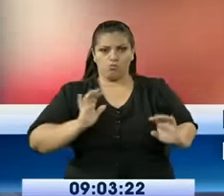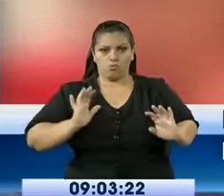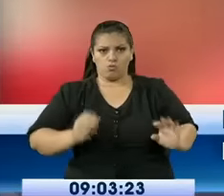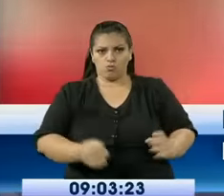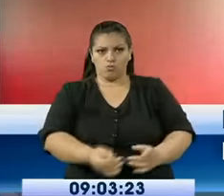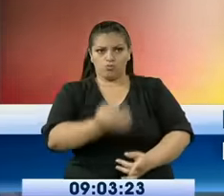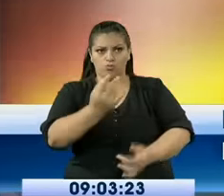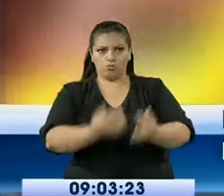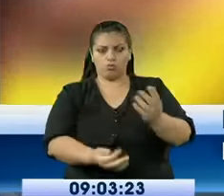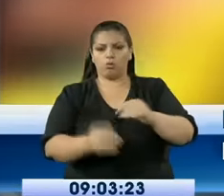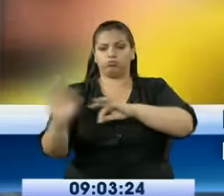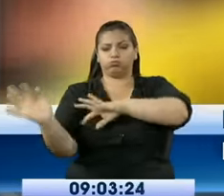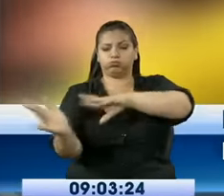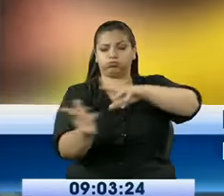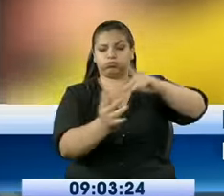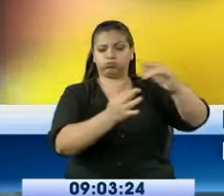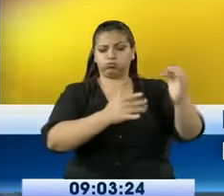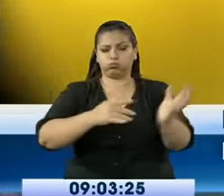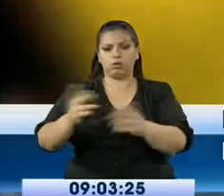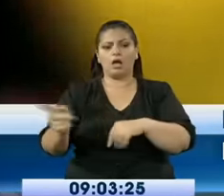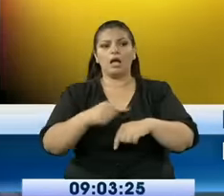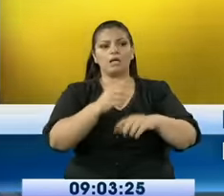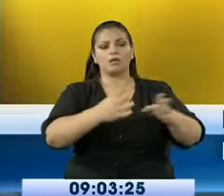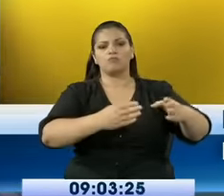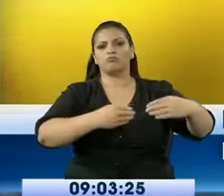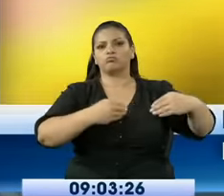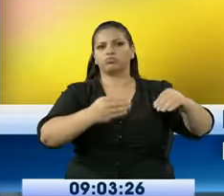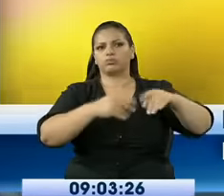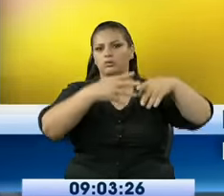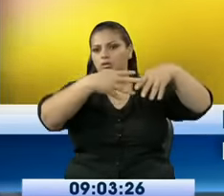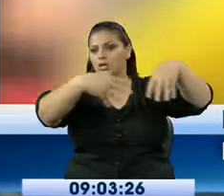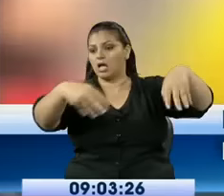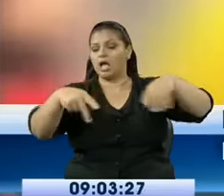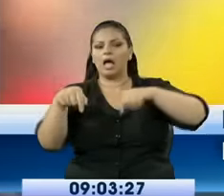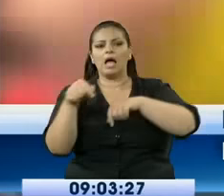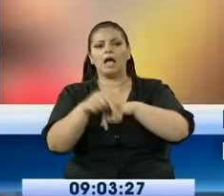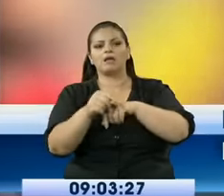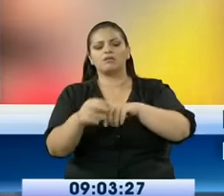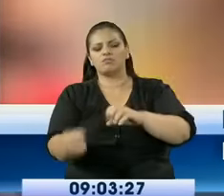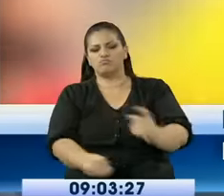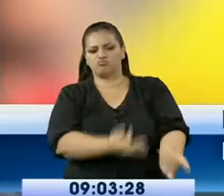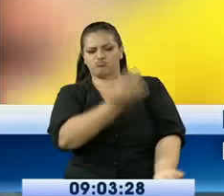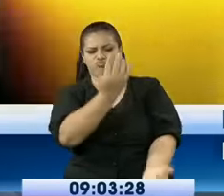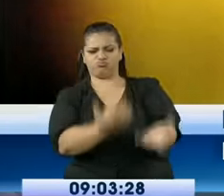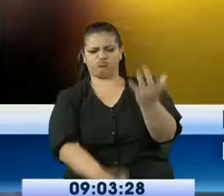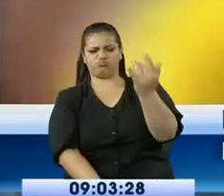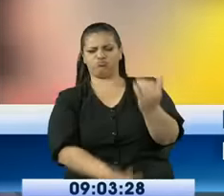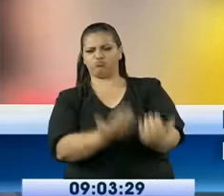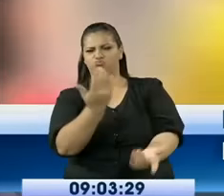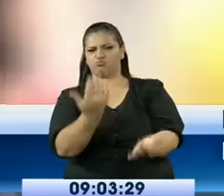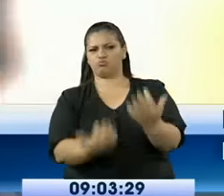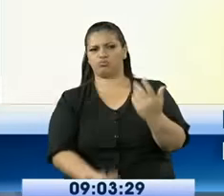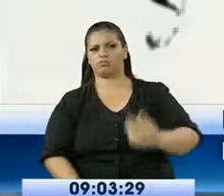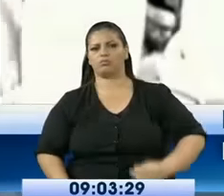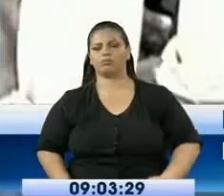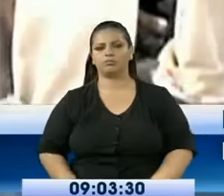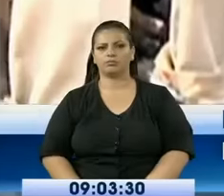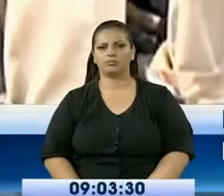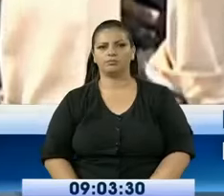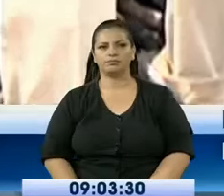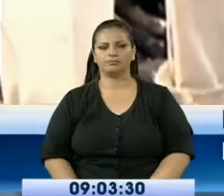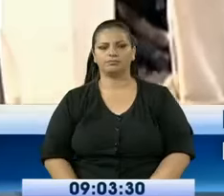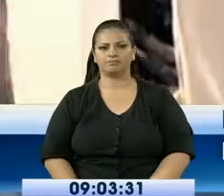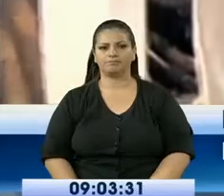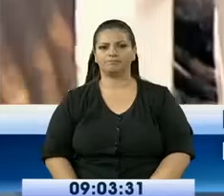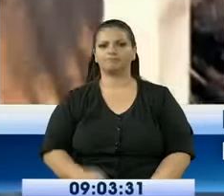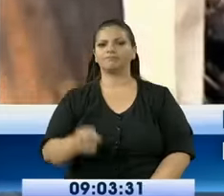viento, pues, y como había plástico aquí, hacían una cortina. Las cortinas se encendieron ahí, se hizo fuerte. No hay. Huguito